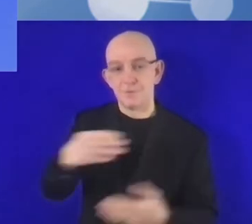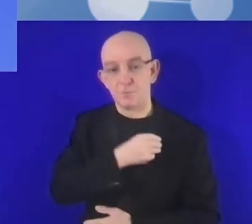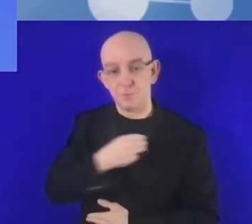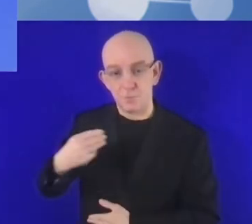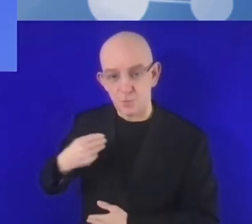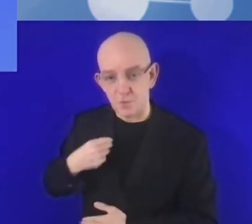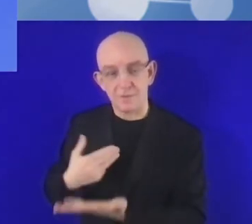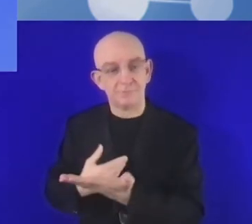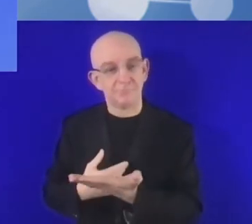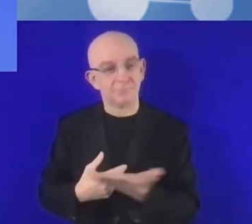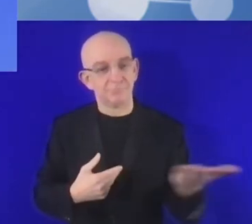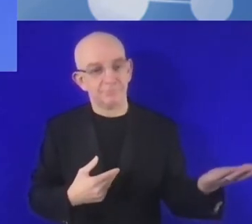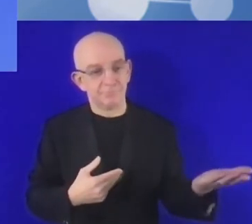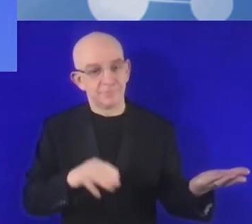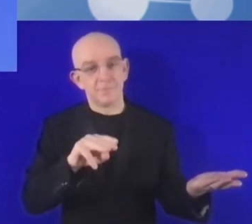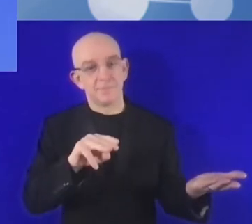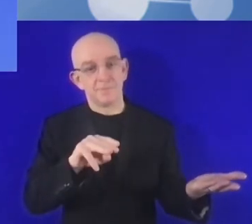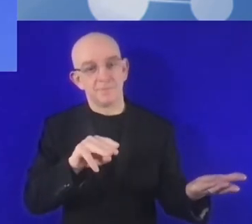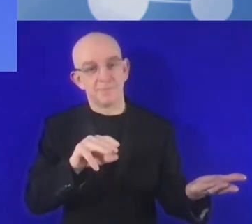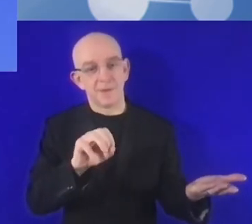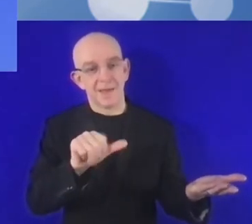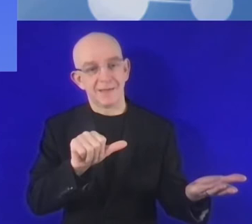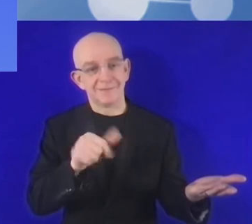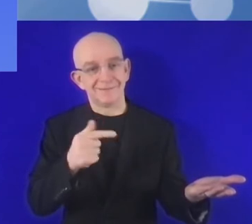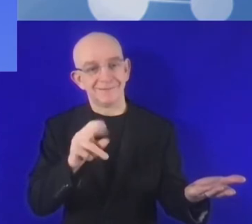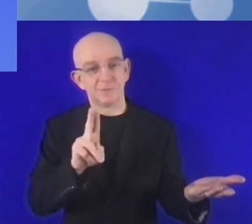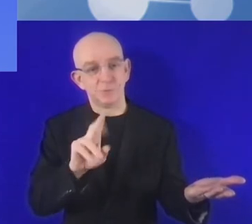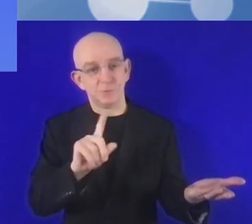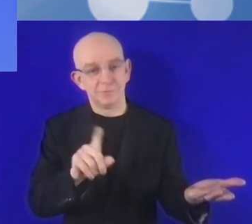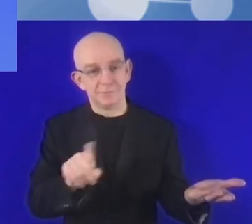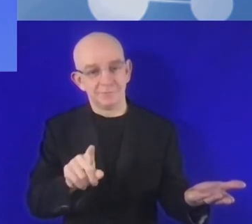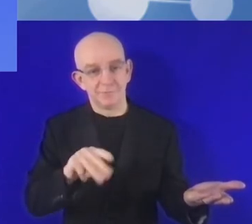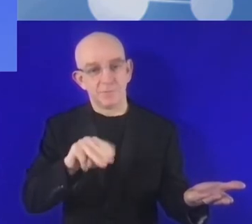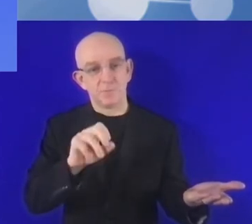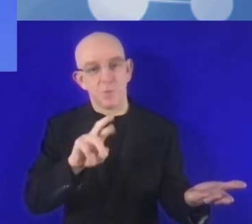Poland. Señor presidente, señor primer ministro,